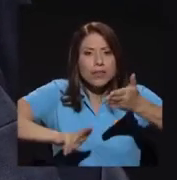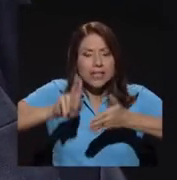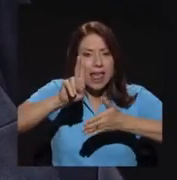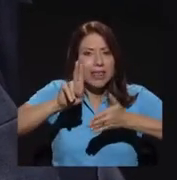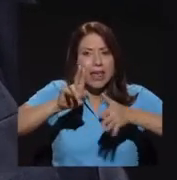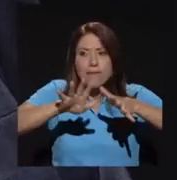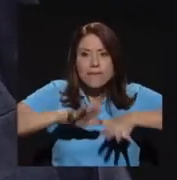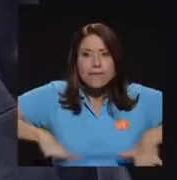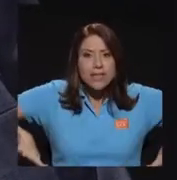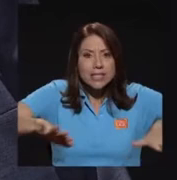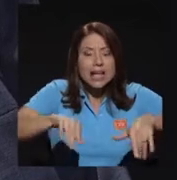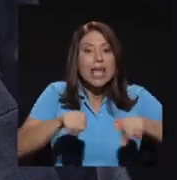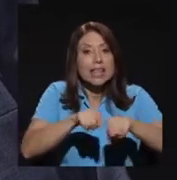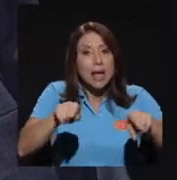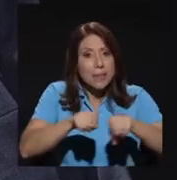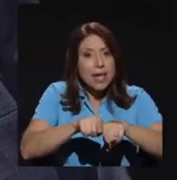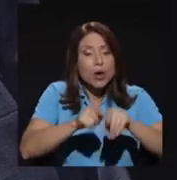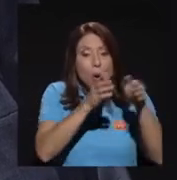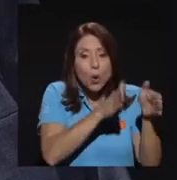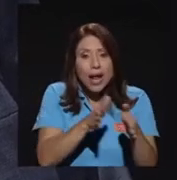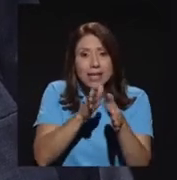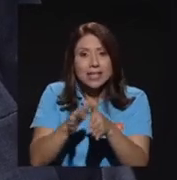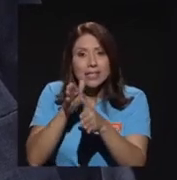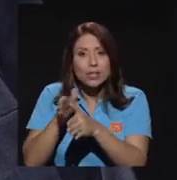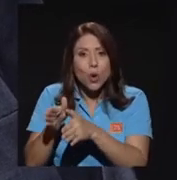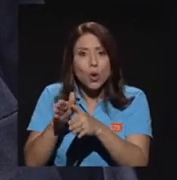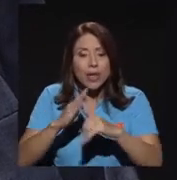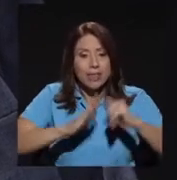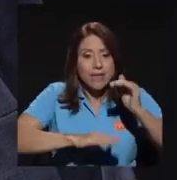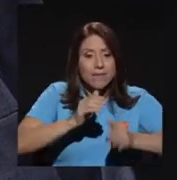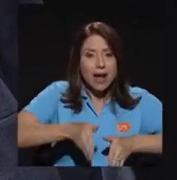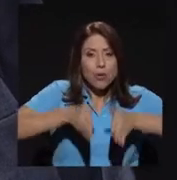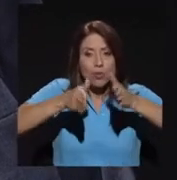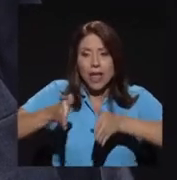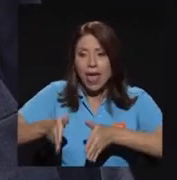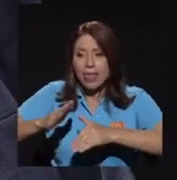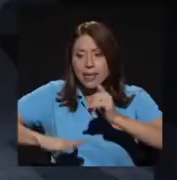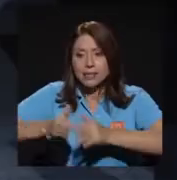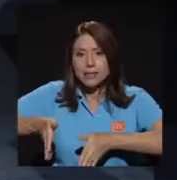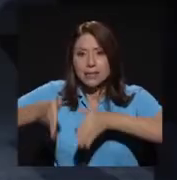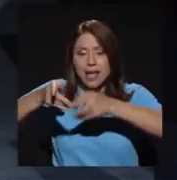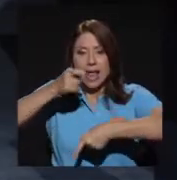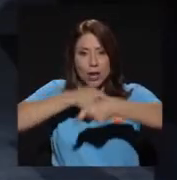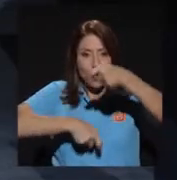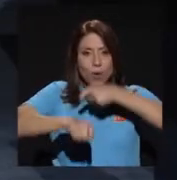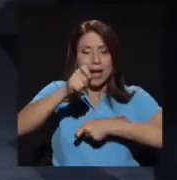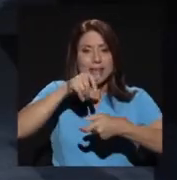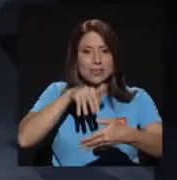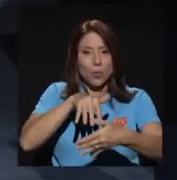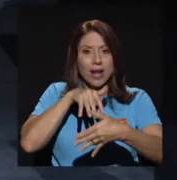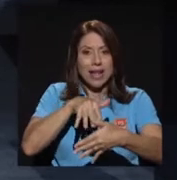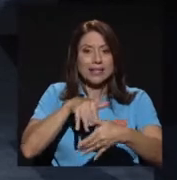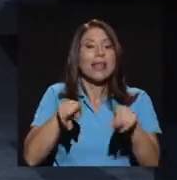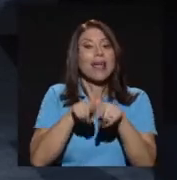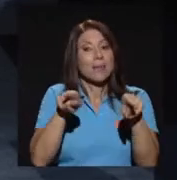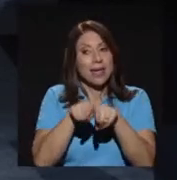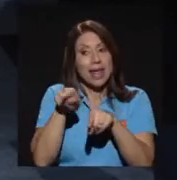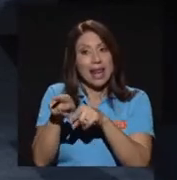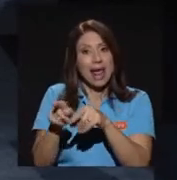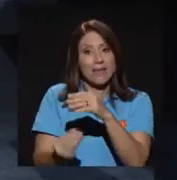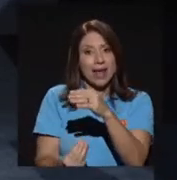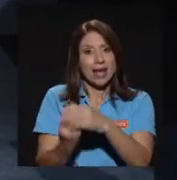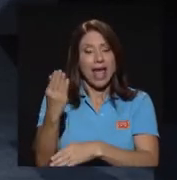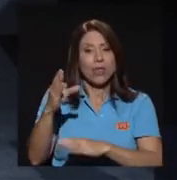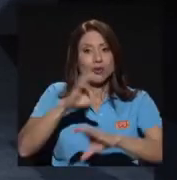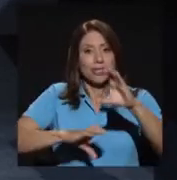organización de facultades en lugar de escuelas y había creado ciencias y letras también de manera que fue